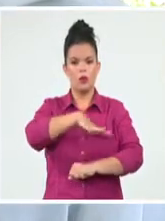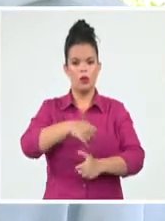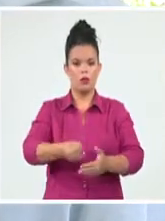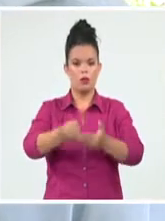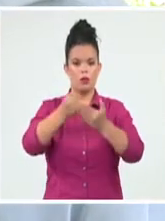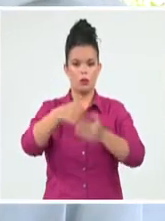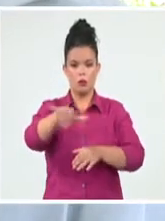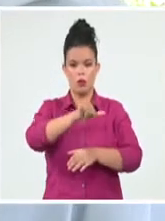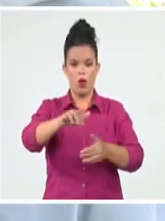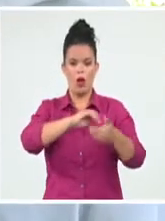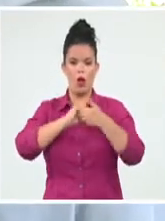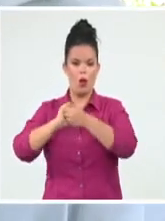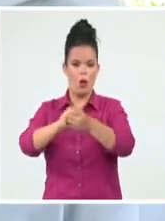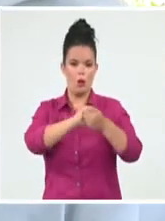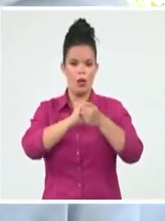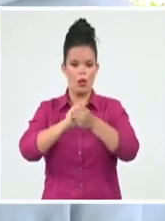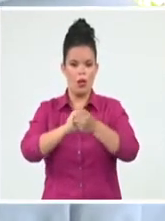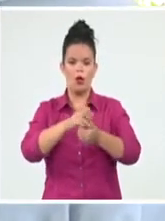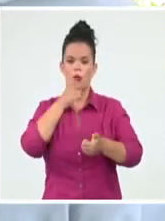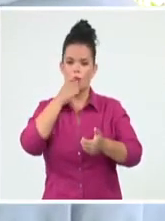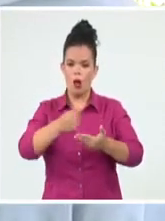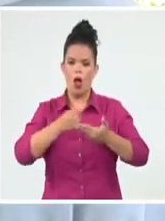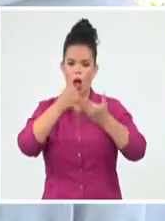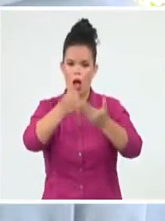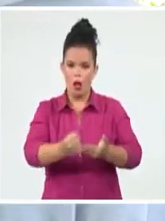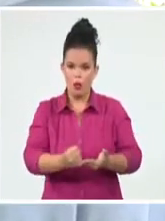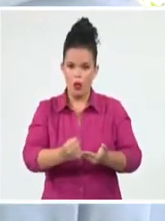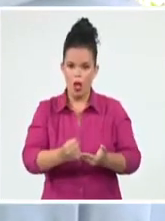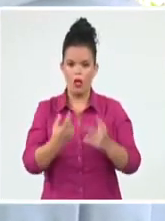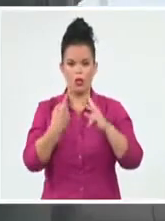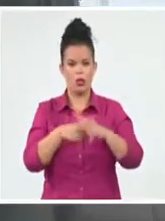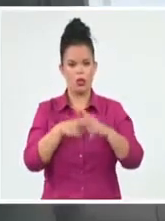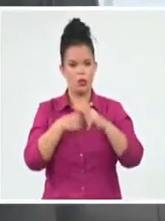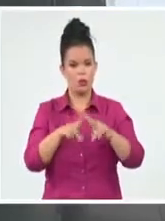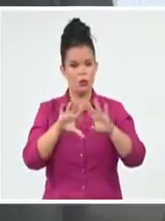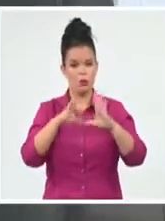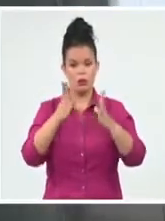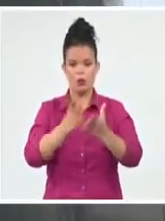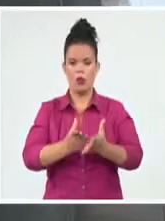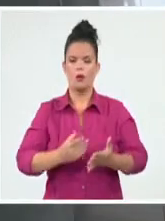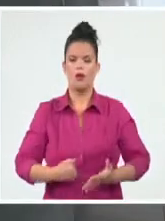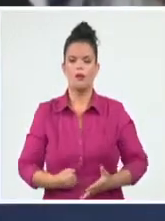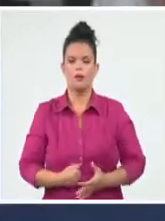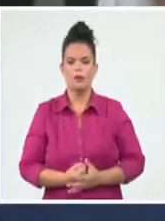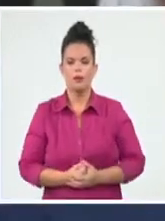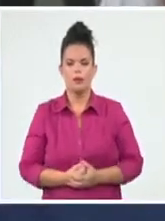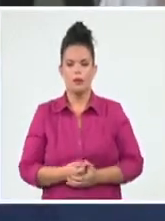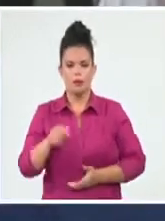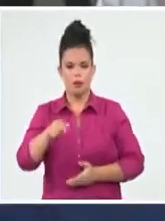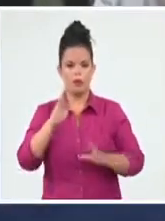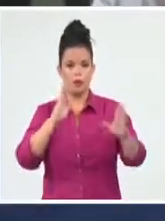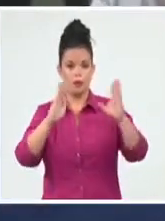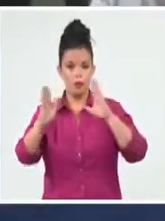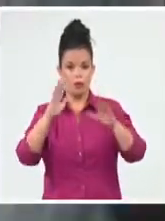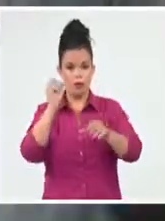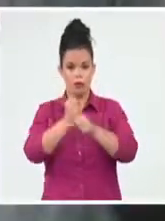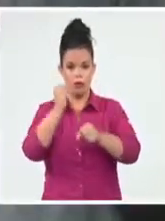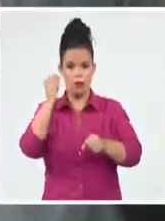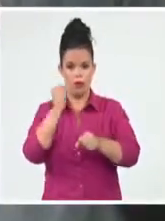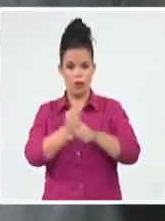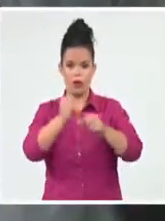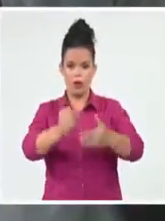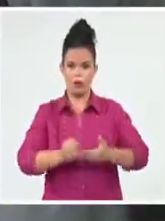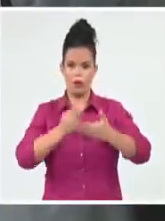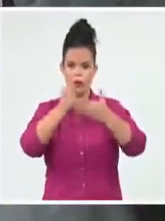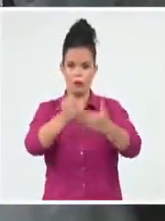logramos satisfacer las necesidades de los vínculos bilaterales entre un país y el otro. Durante su misión internacionalista ayudaron en la confección de